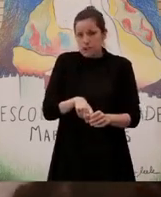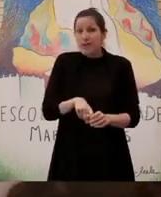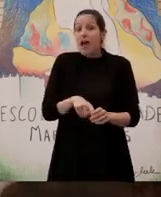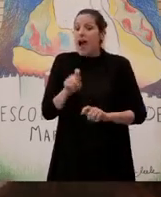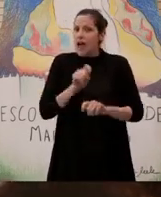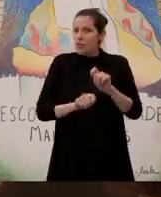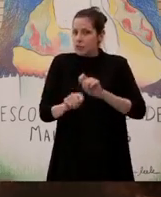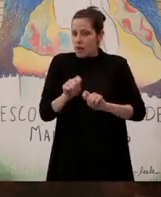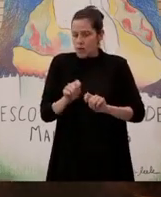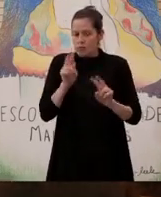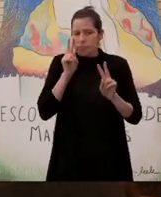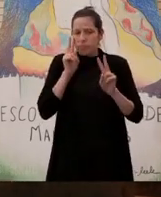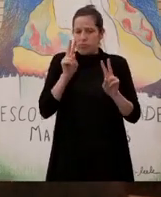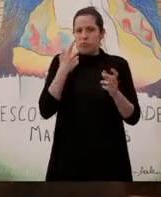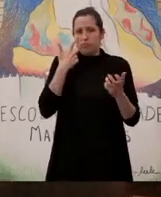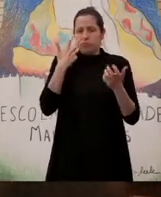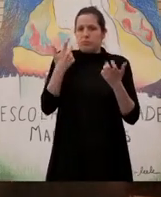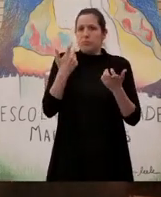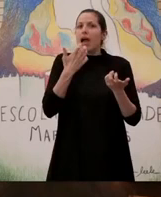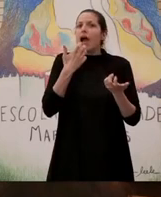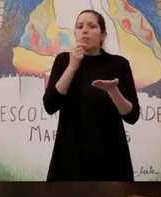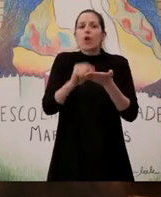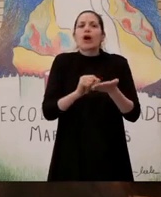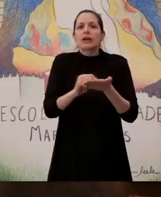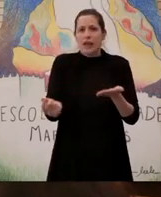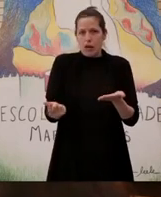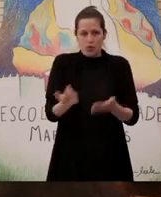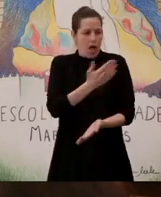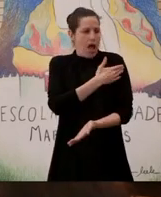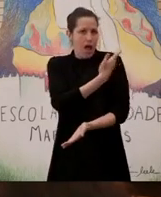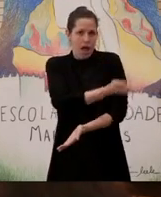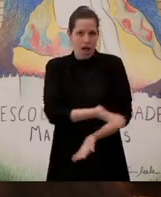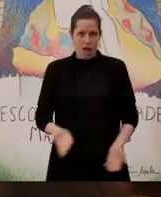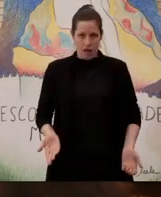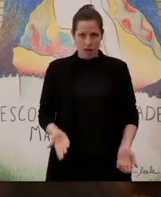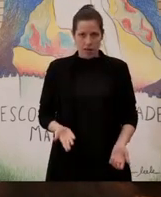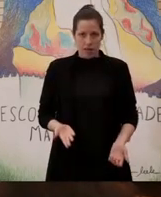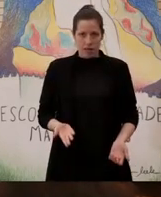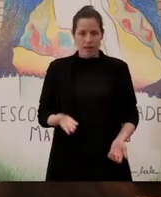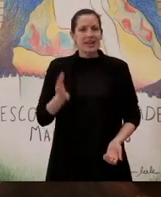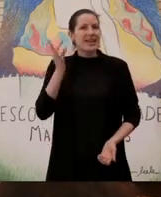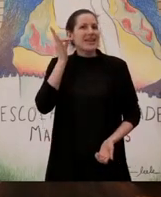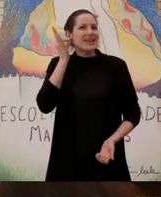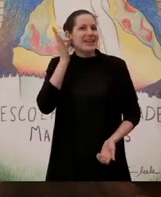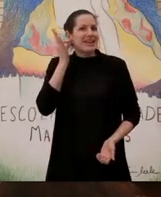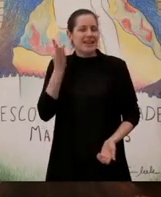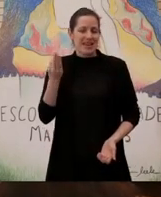porque estás al lado del segundo chitano Claro que esta laudeles has de necesitarnos